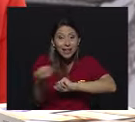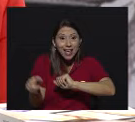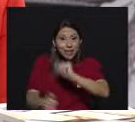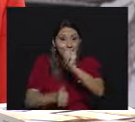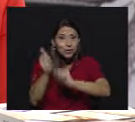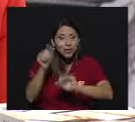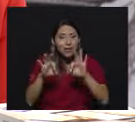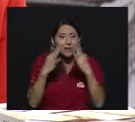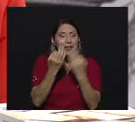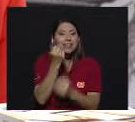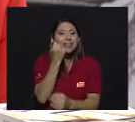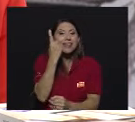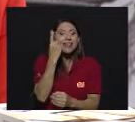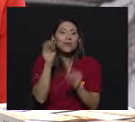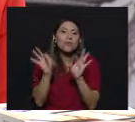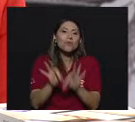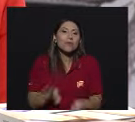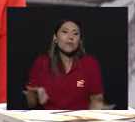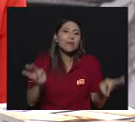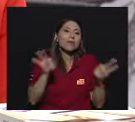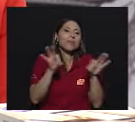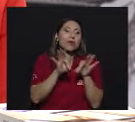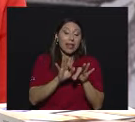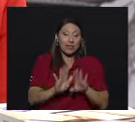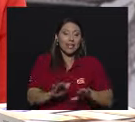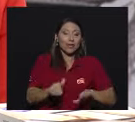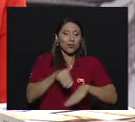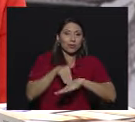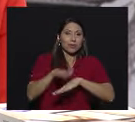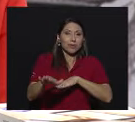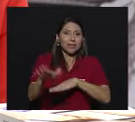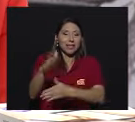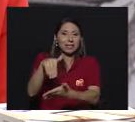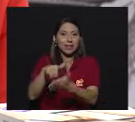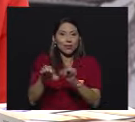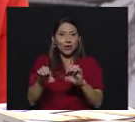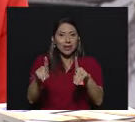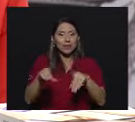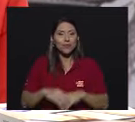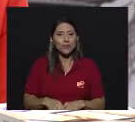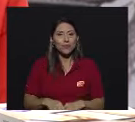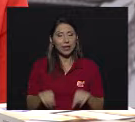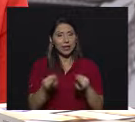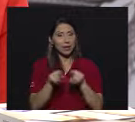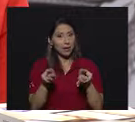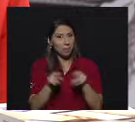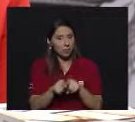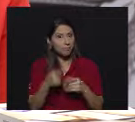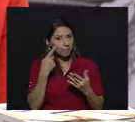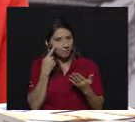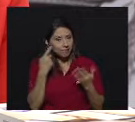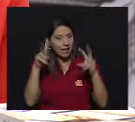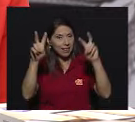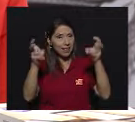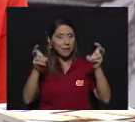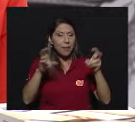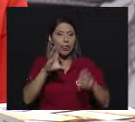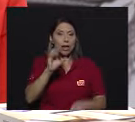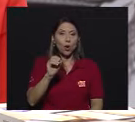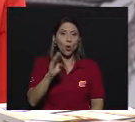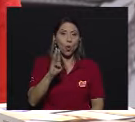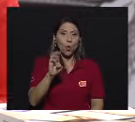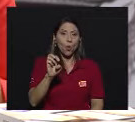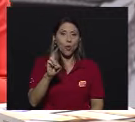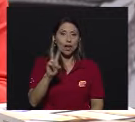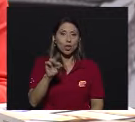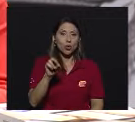familias entiendan que es muy importante enviar a sus hijos al centro educativo, ¿verdad? Y aquí hay otro elemento que me parece importante. Bueno, el tema de la